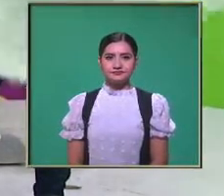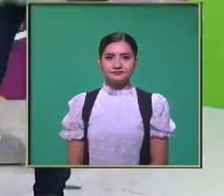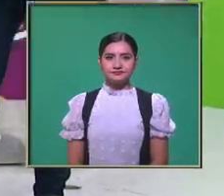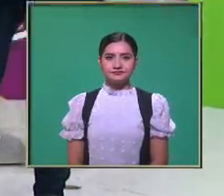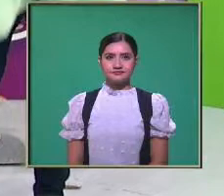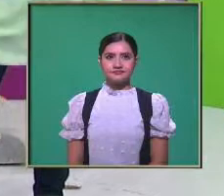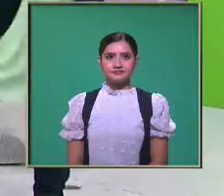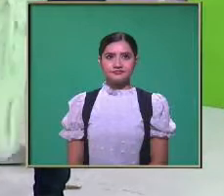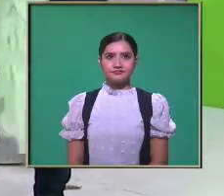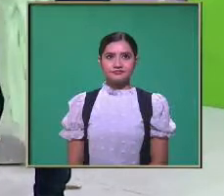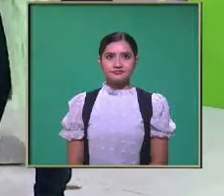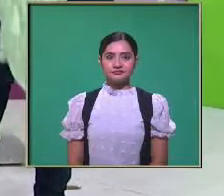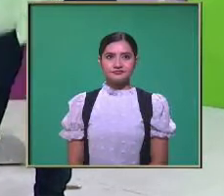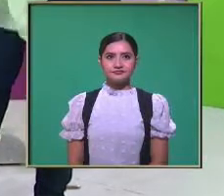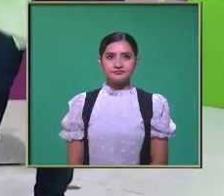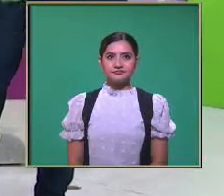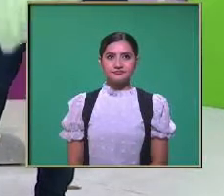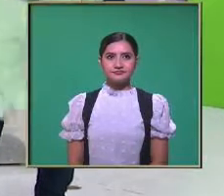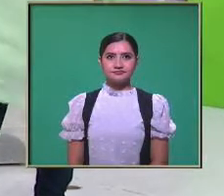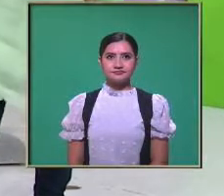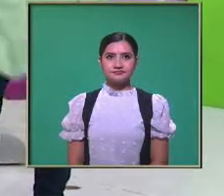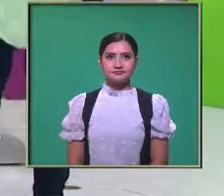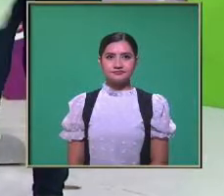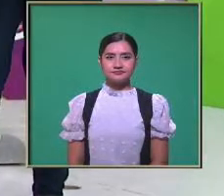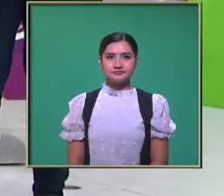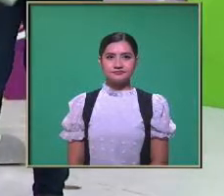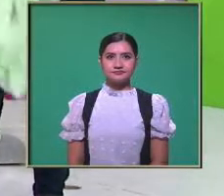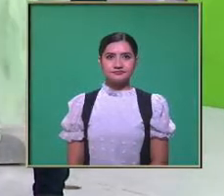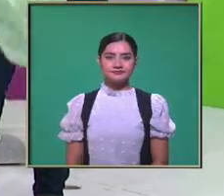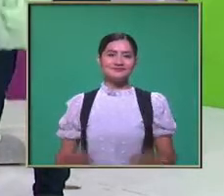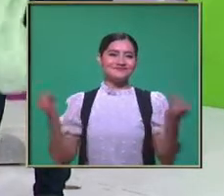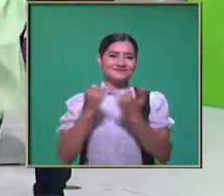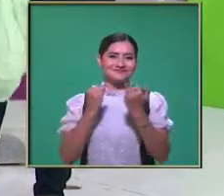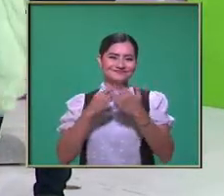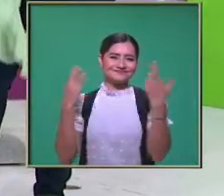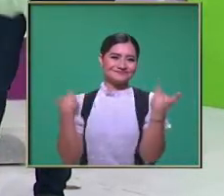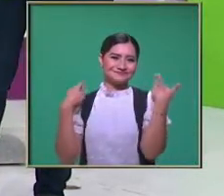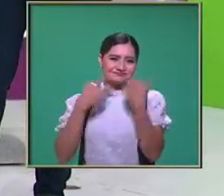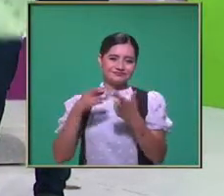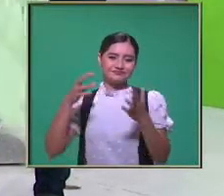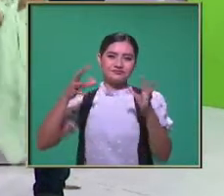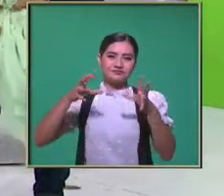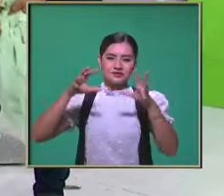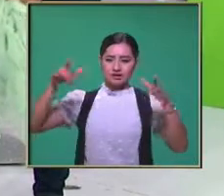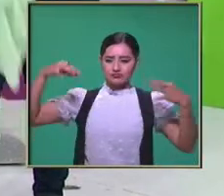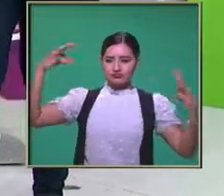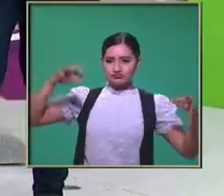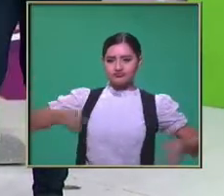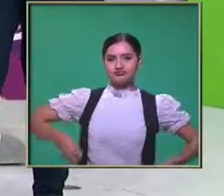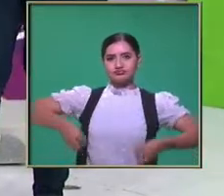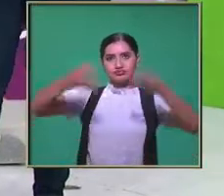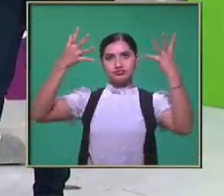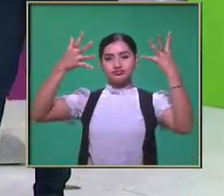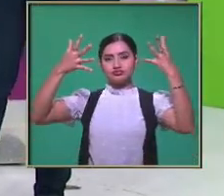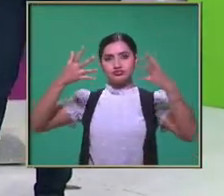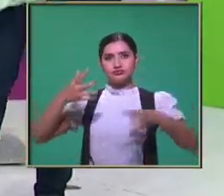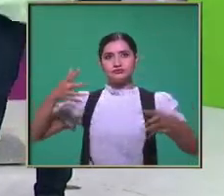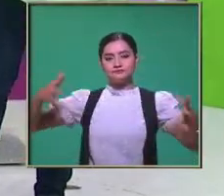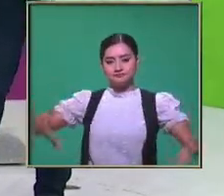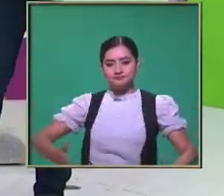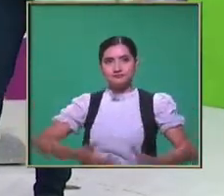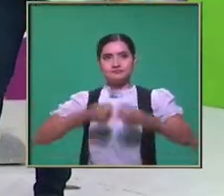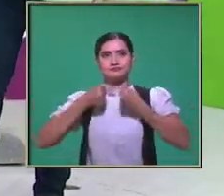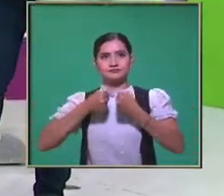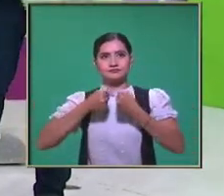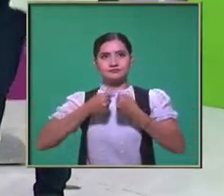ventoso, podemos lanzarlas y entonces también al lanzarlas, también vamos a provocar algo, las podemos lanzar hacia arriba y